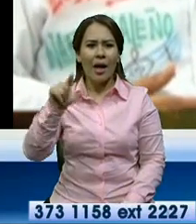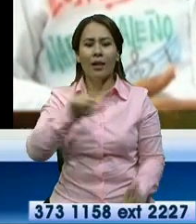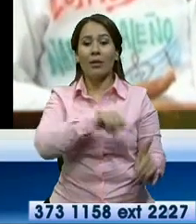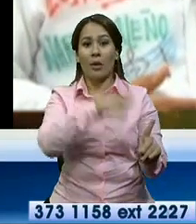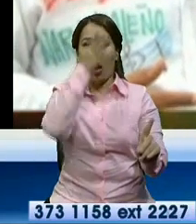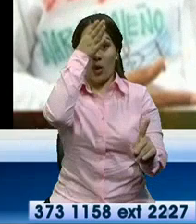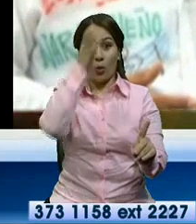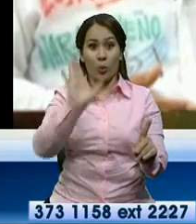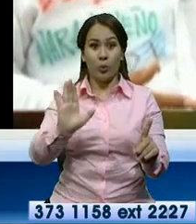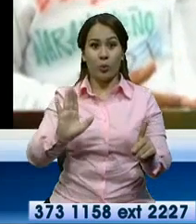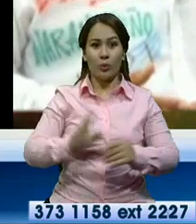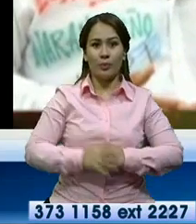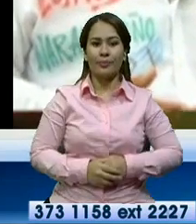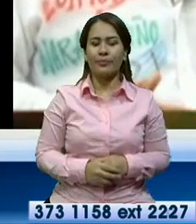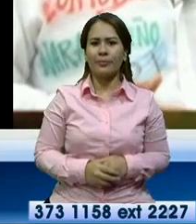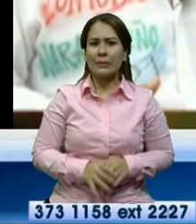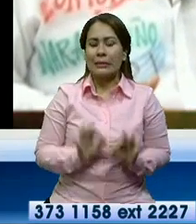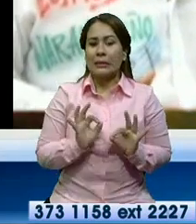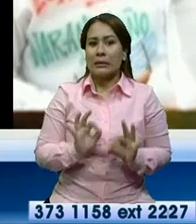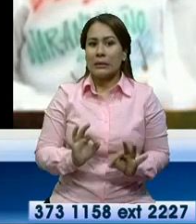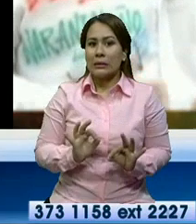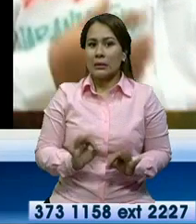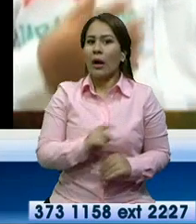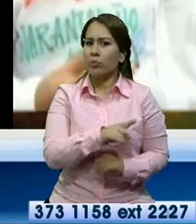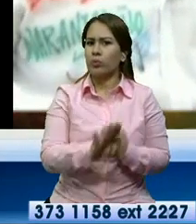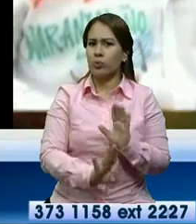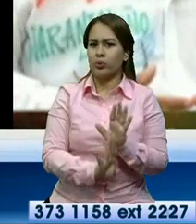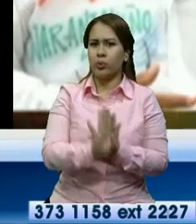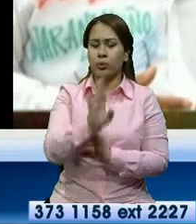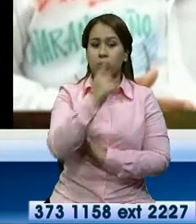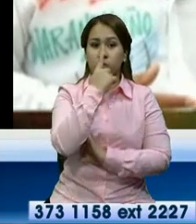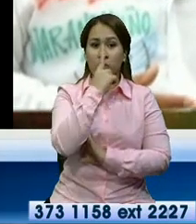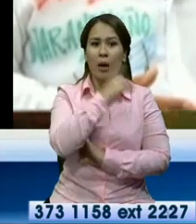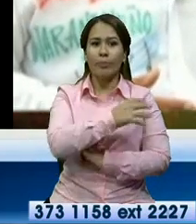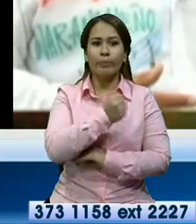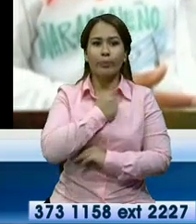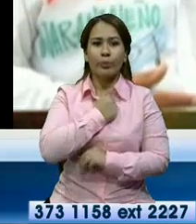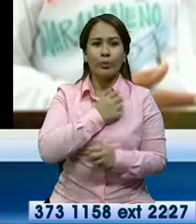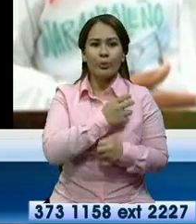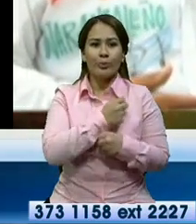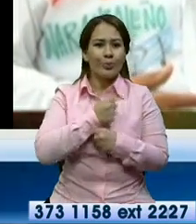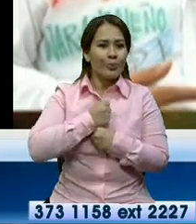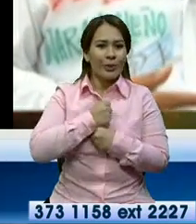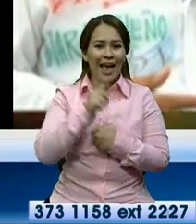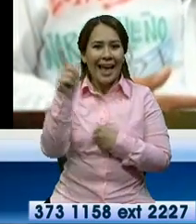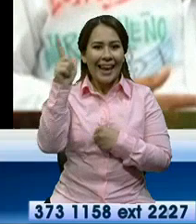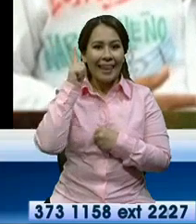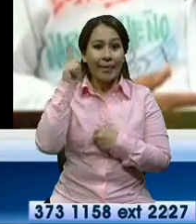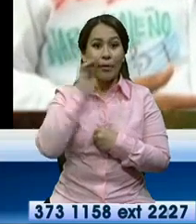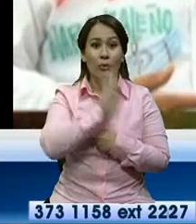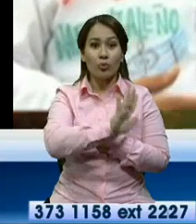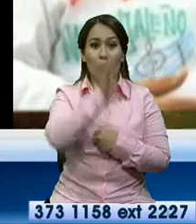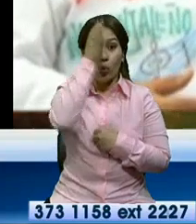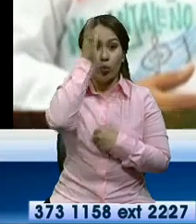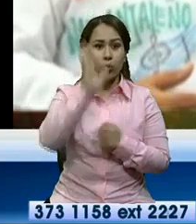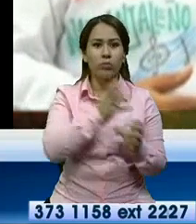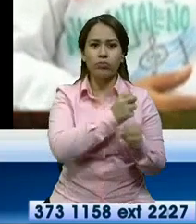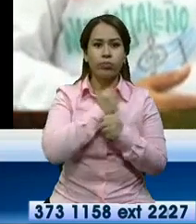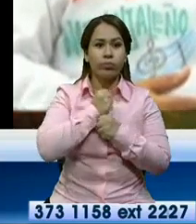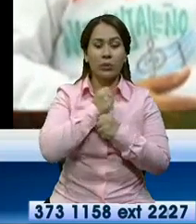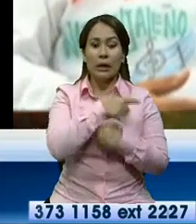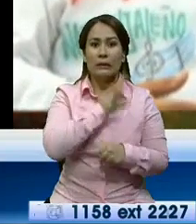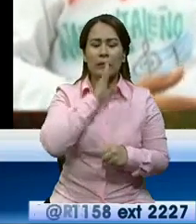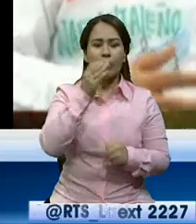que indudablemente ha logrado tener sentido de pertenencia y de gran identidad cultural.